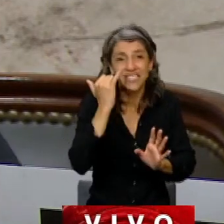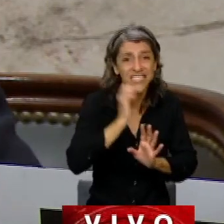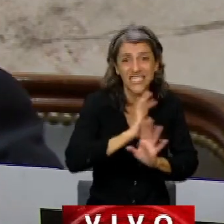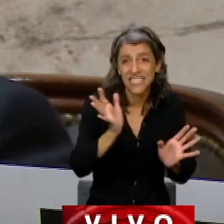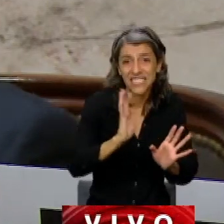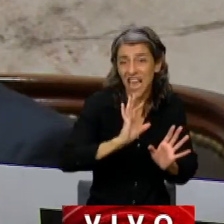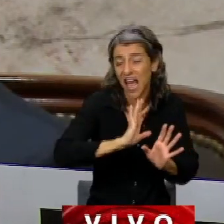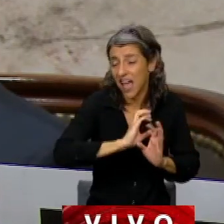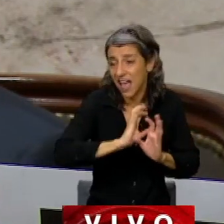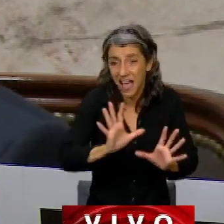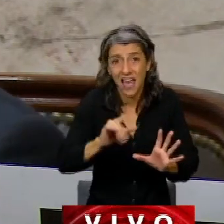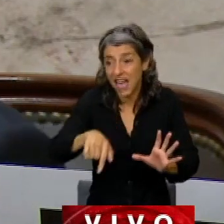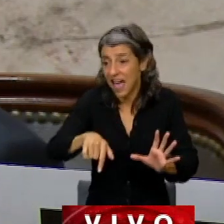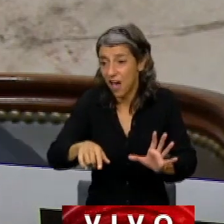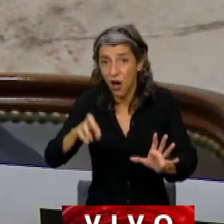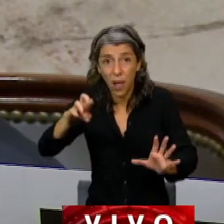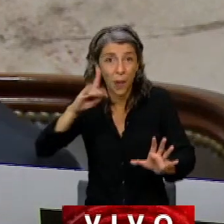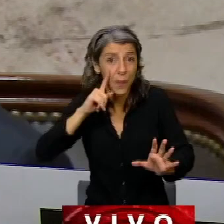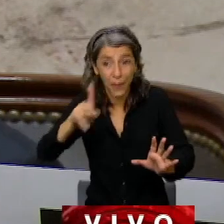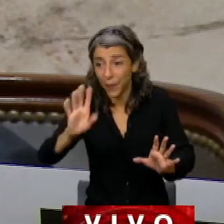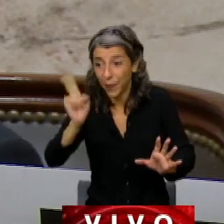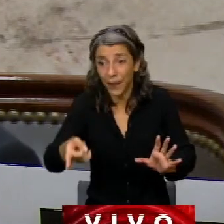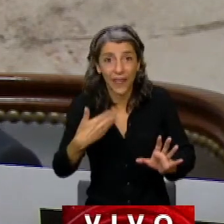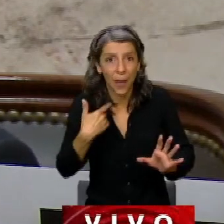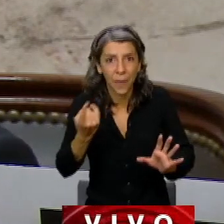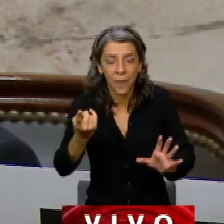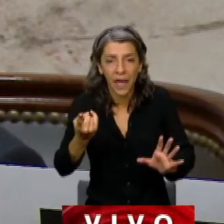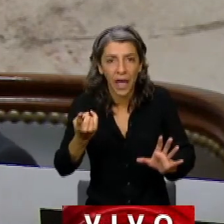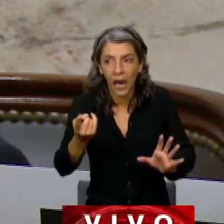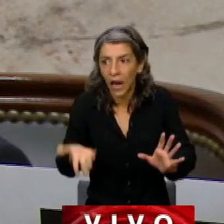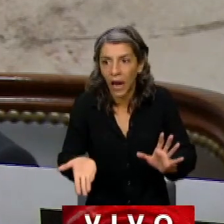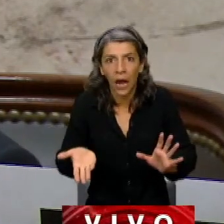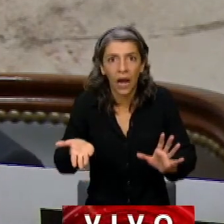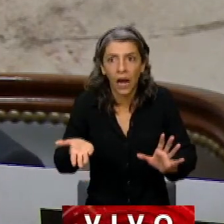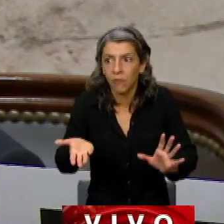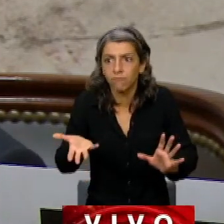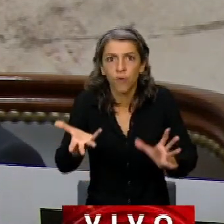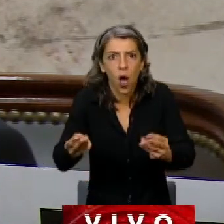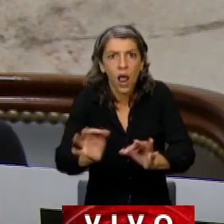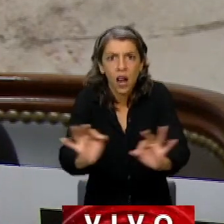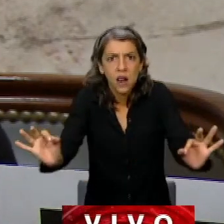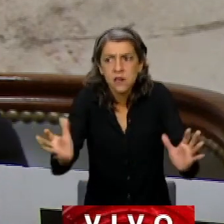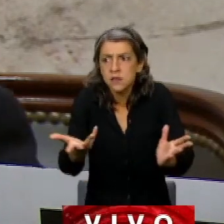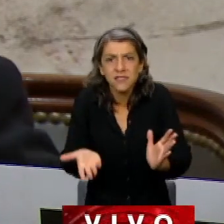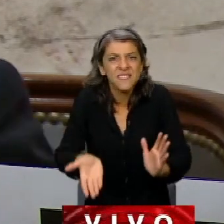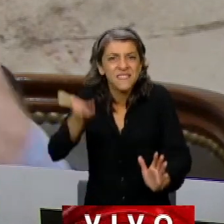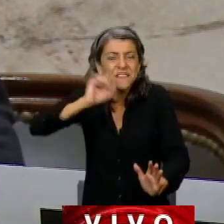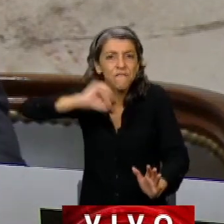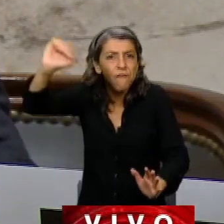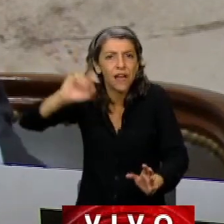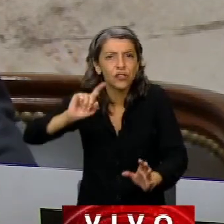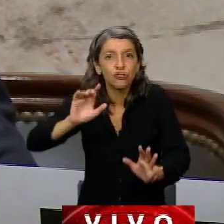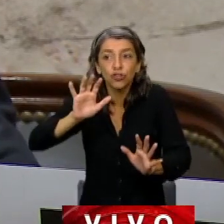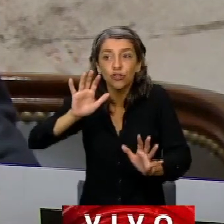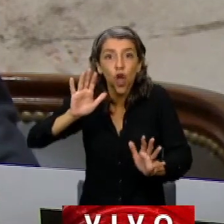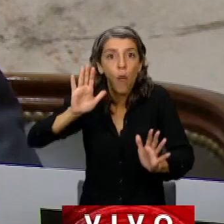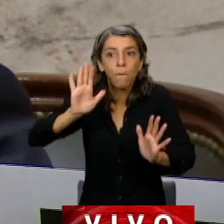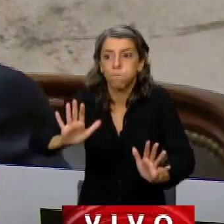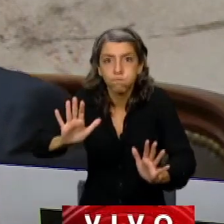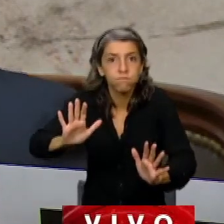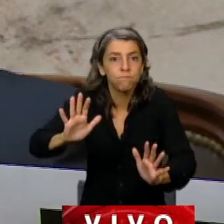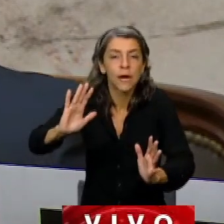2 primeros años de este gobierno hoy hace que la inflación no la puedan parar de ninguna manera, porque eso ya ha sido